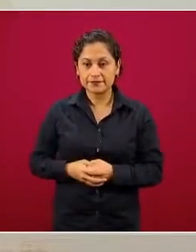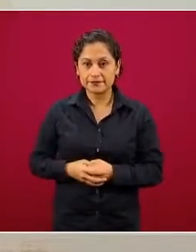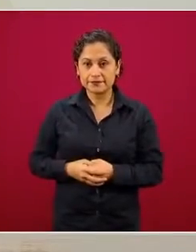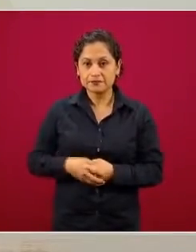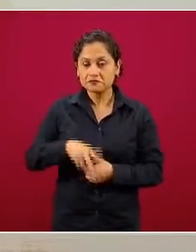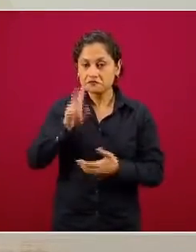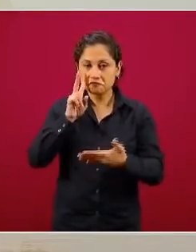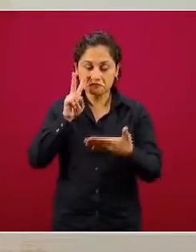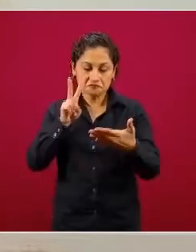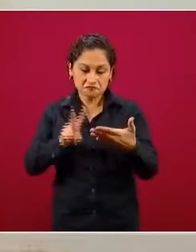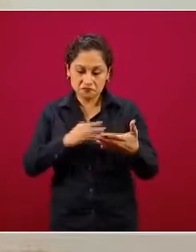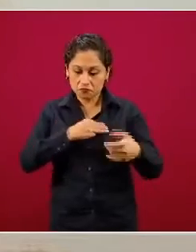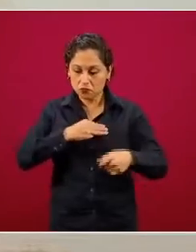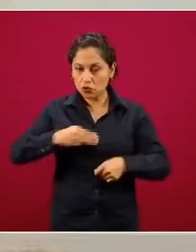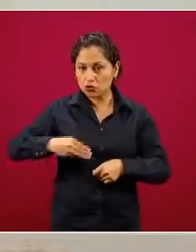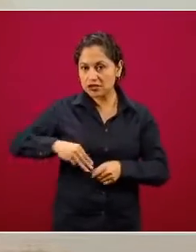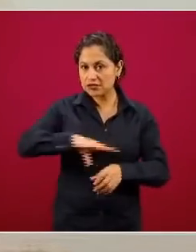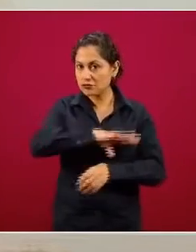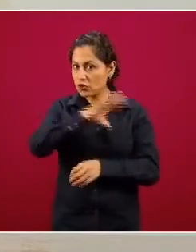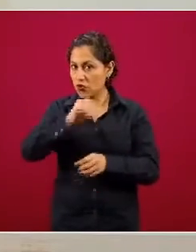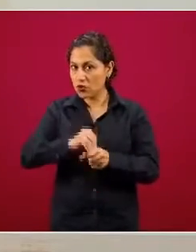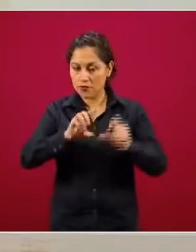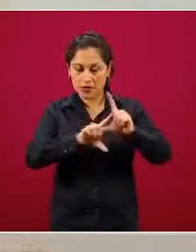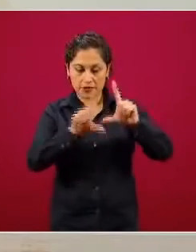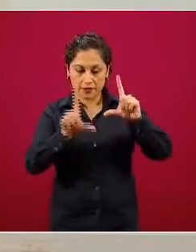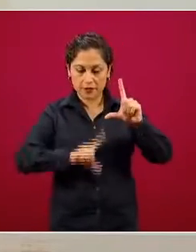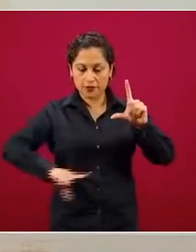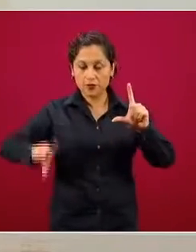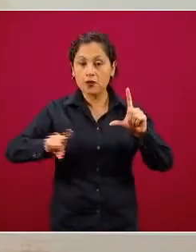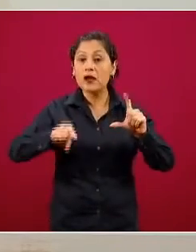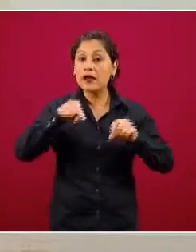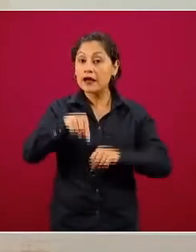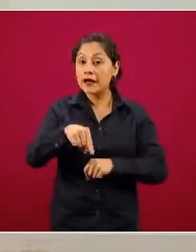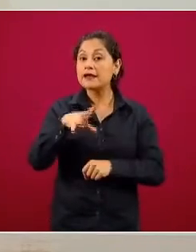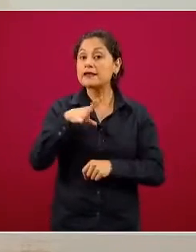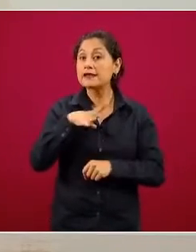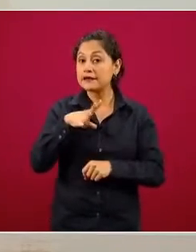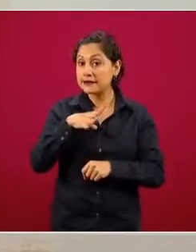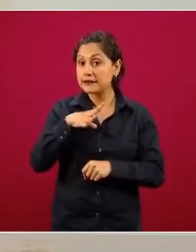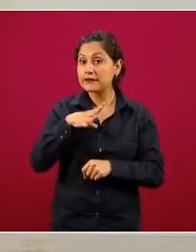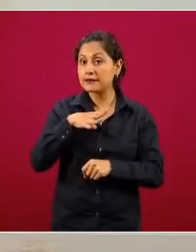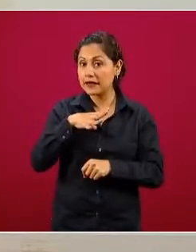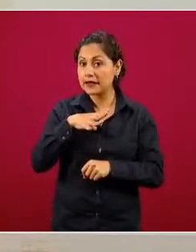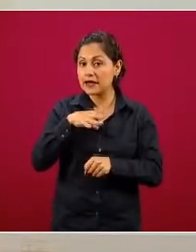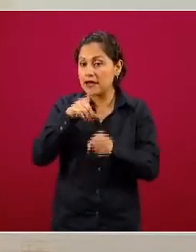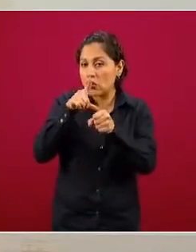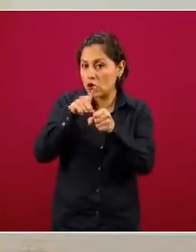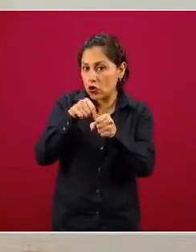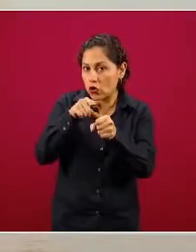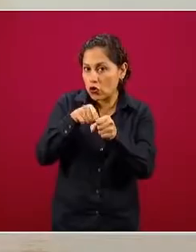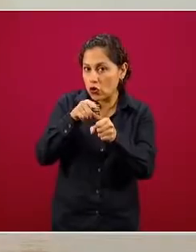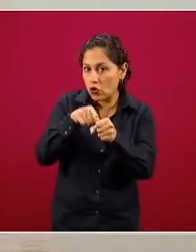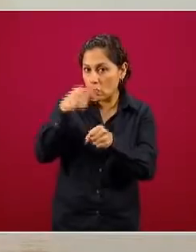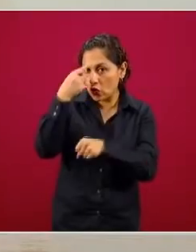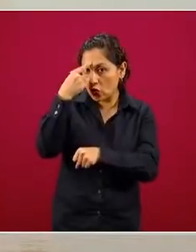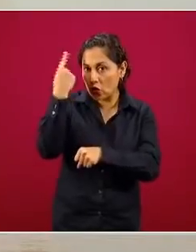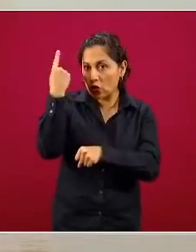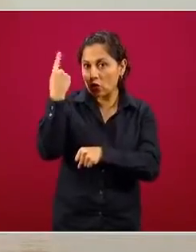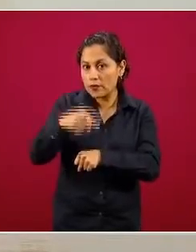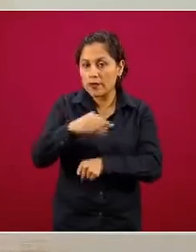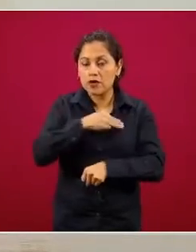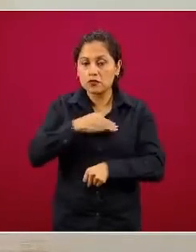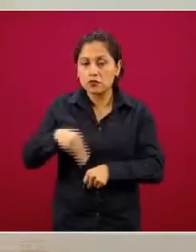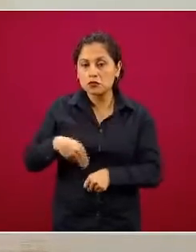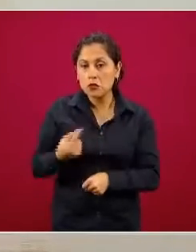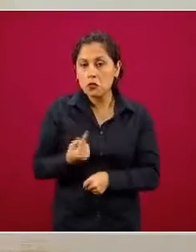encontrar todos los municipios del país y en ellos están enmarcados y con un color para los municipios con 1 caso,